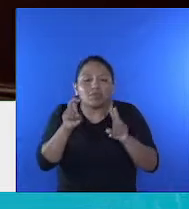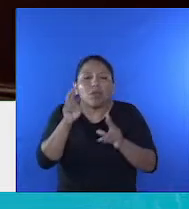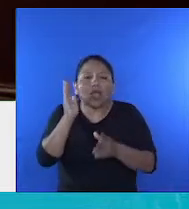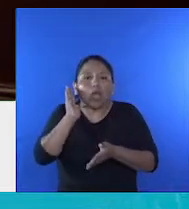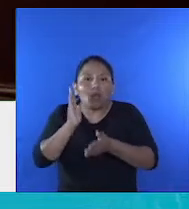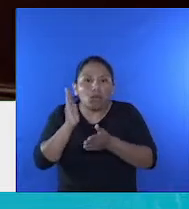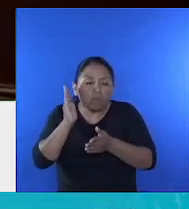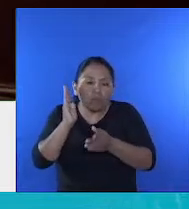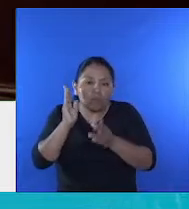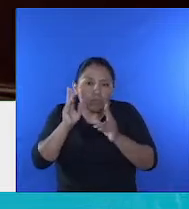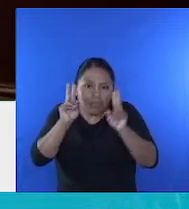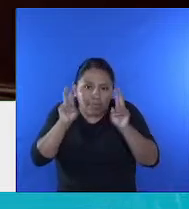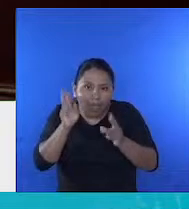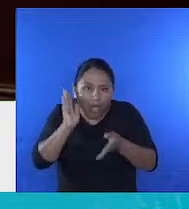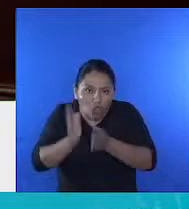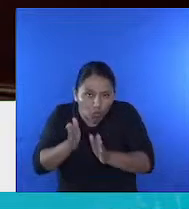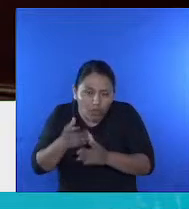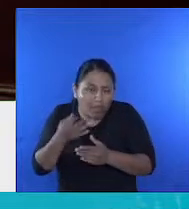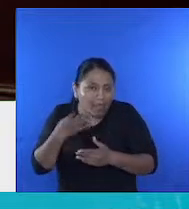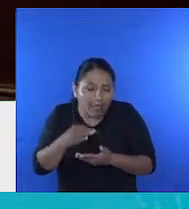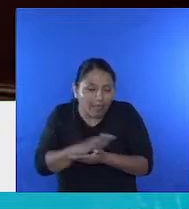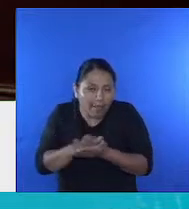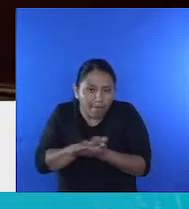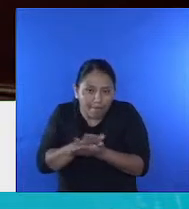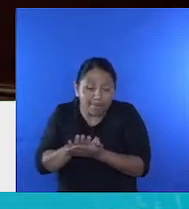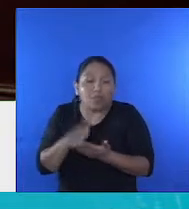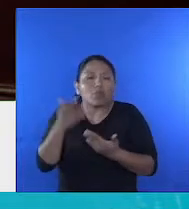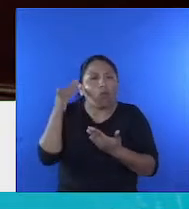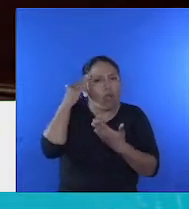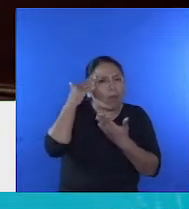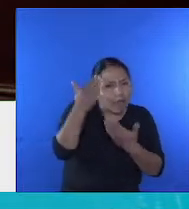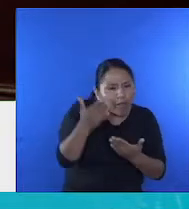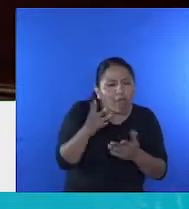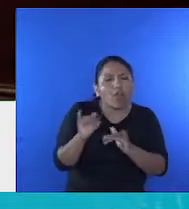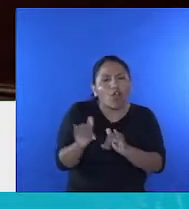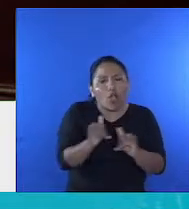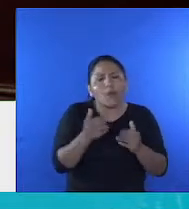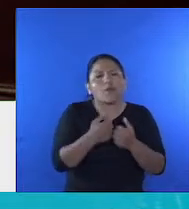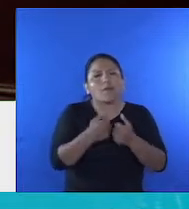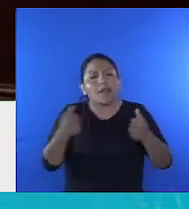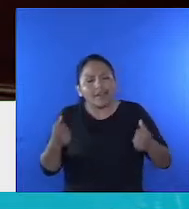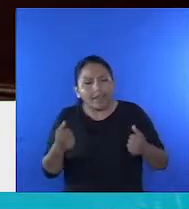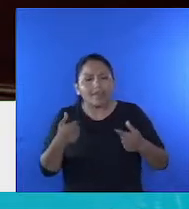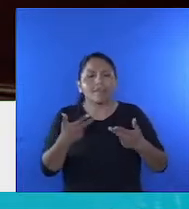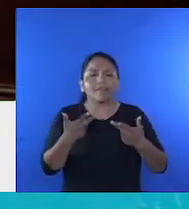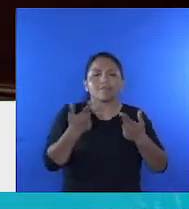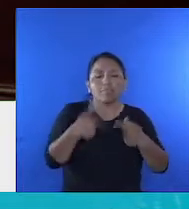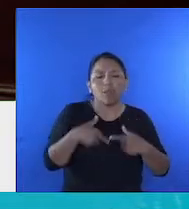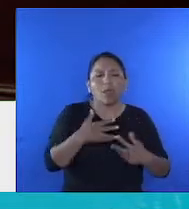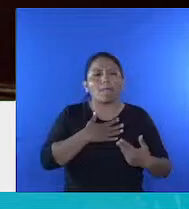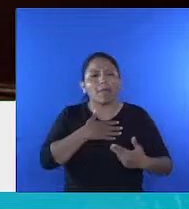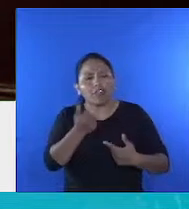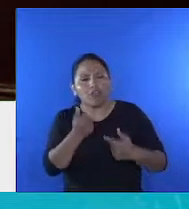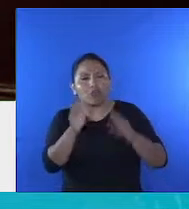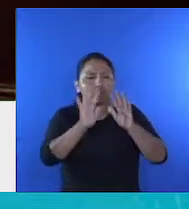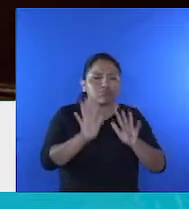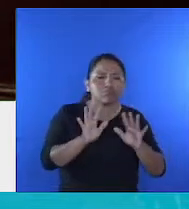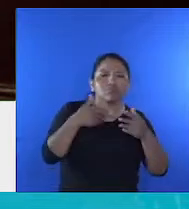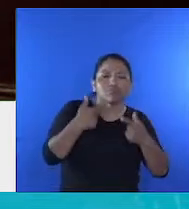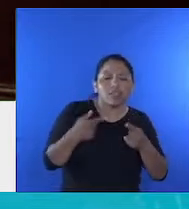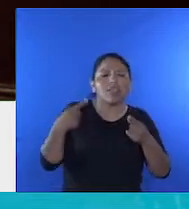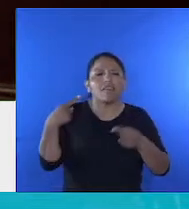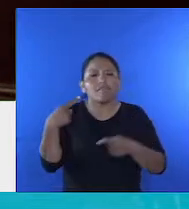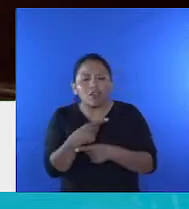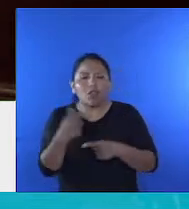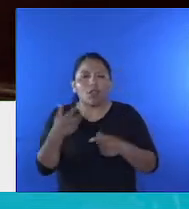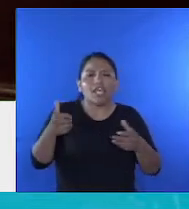ser resueltas. Entonces, por un lado, los homenajeamos y decimos que fueron jóvenes valientes, que con más patriotismo que preparación enfrentaron a uno